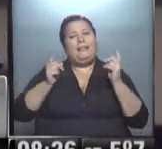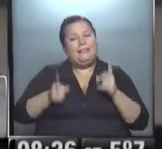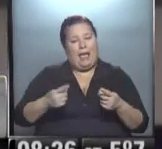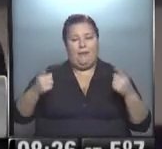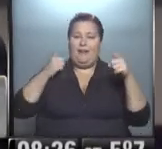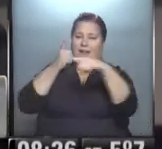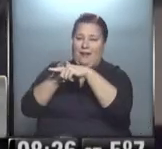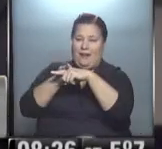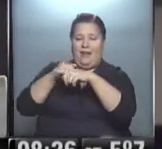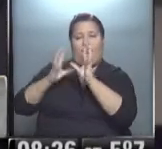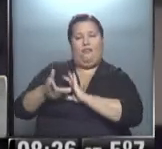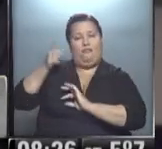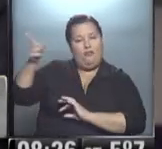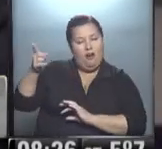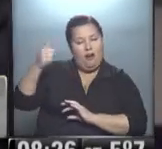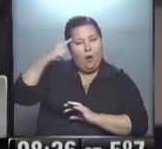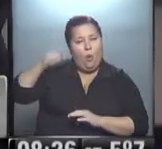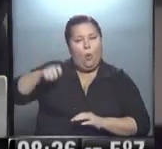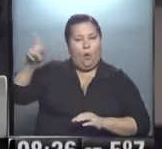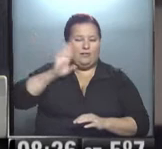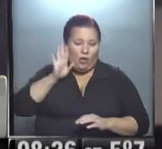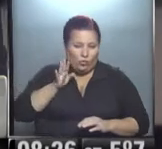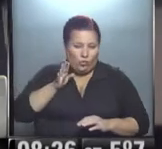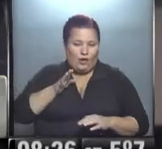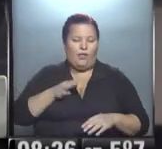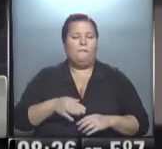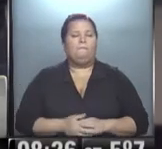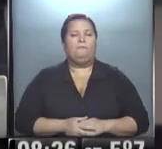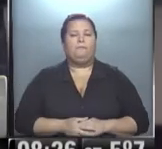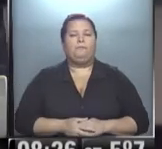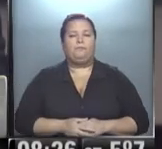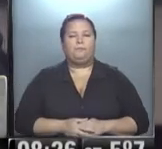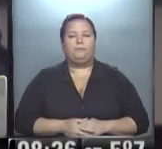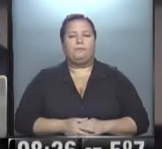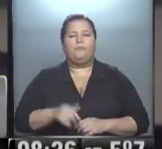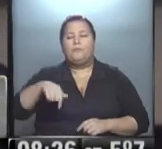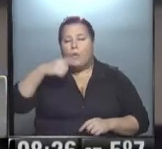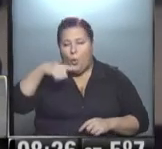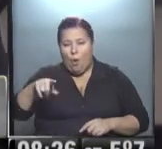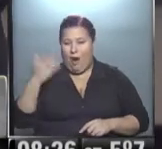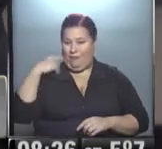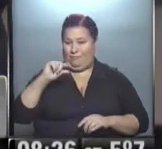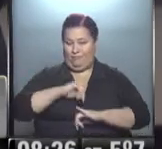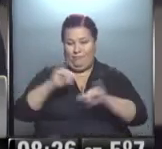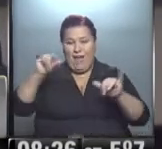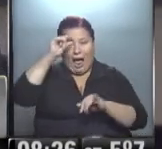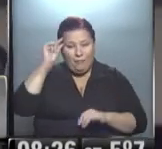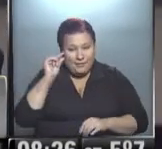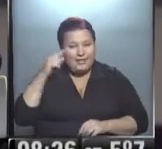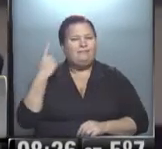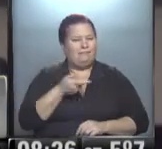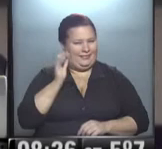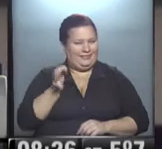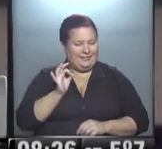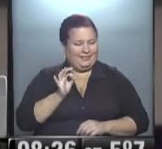confrontarla con la del juego y por último hay algo que me acaba de informar capitanich se sabía